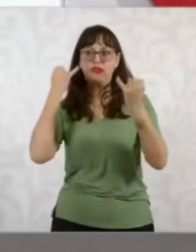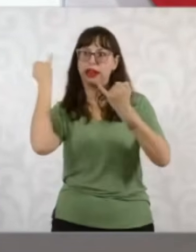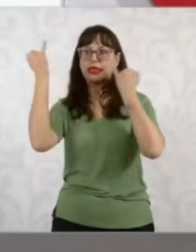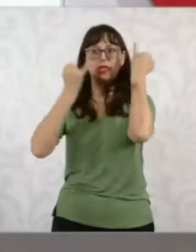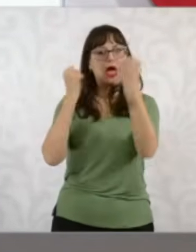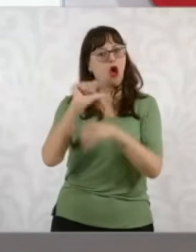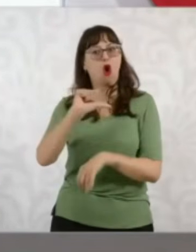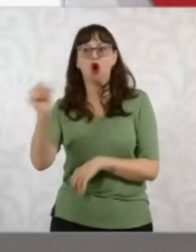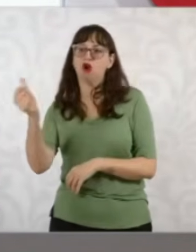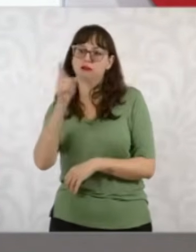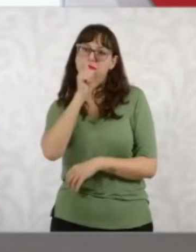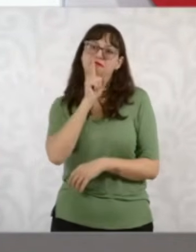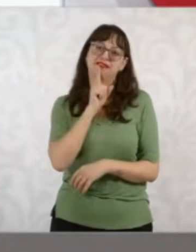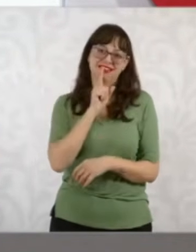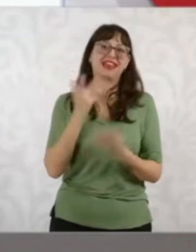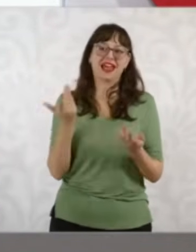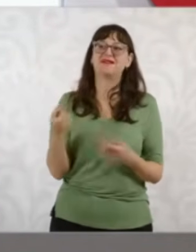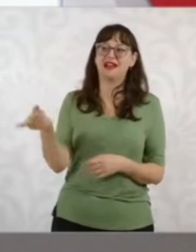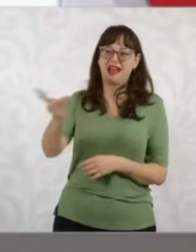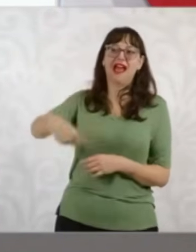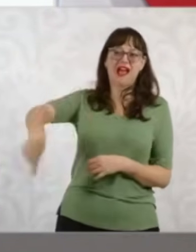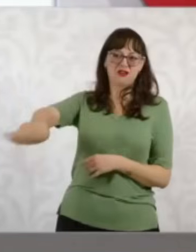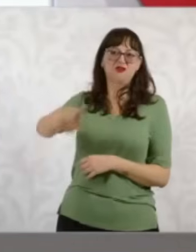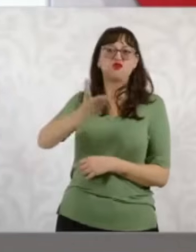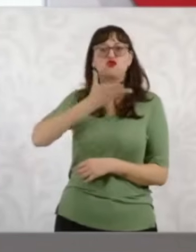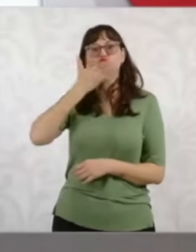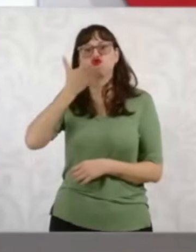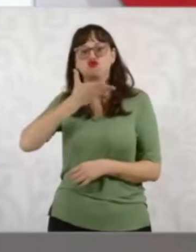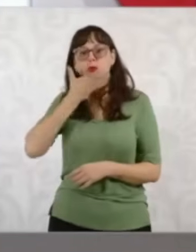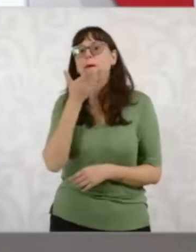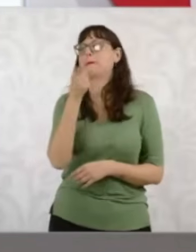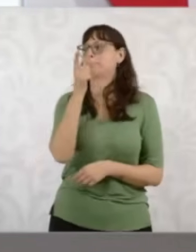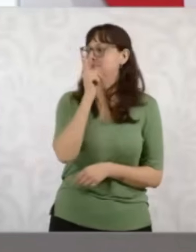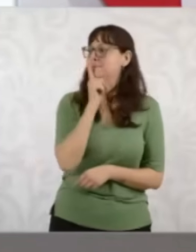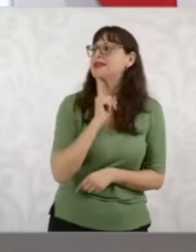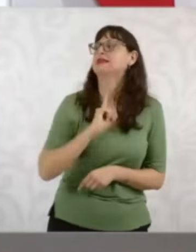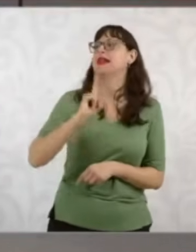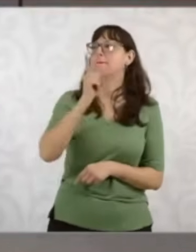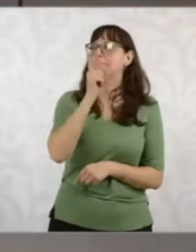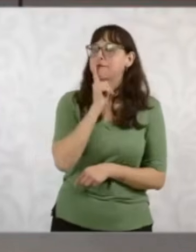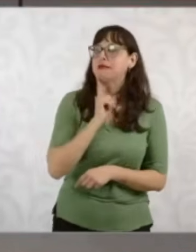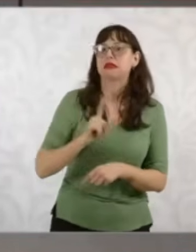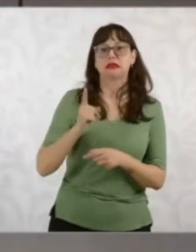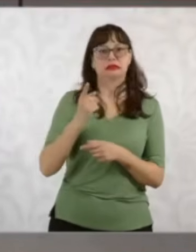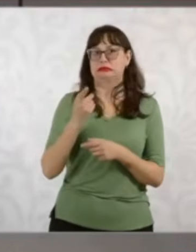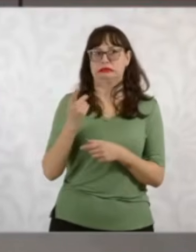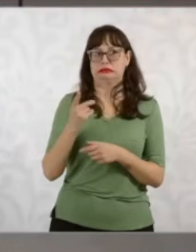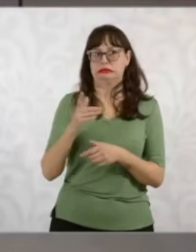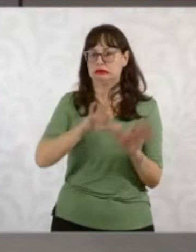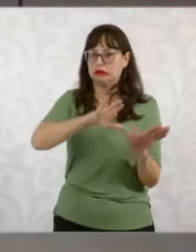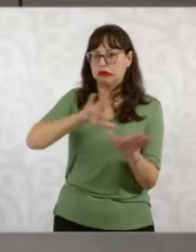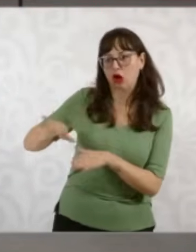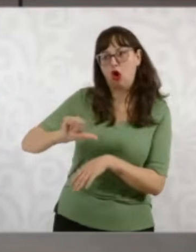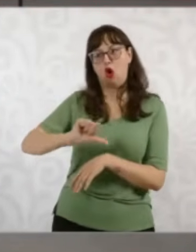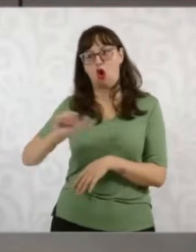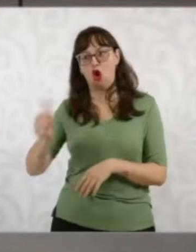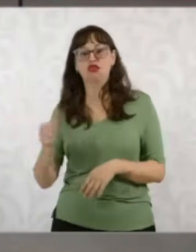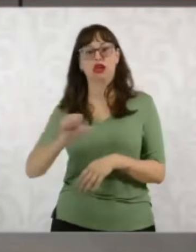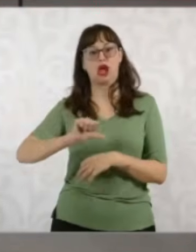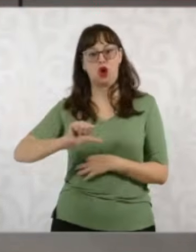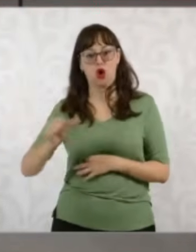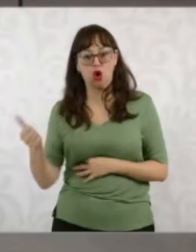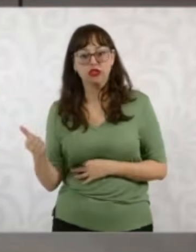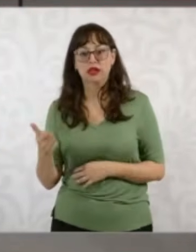funcionan los ecosistemas digitales. Van estableciendo narrativas, se agota una, porque se cae